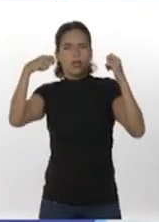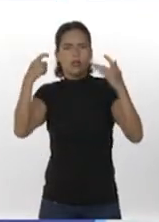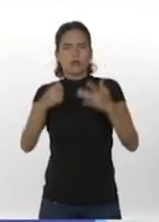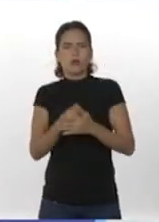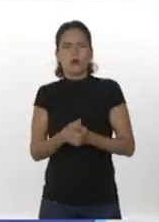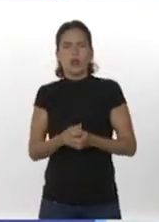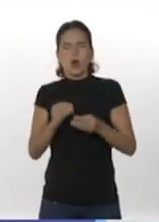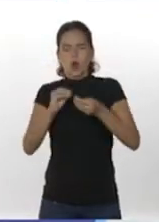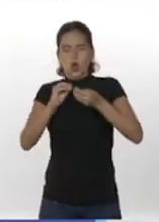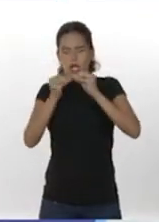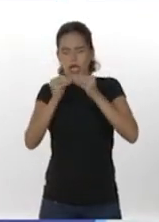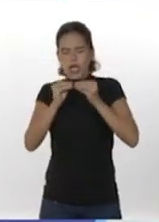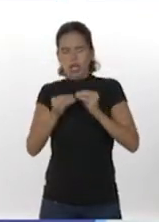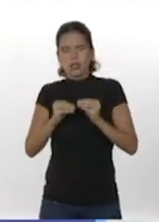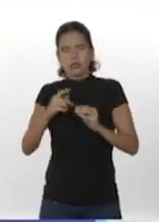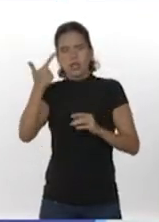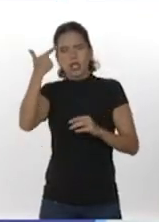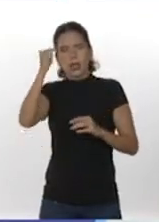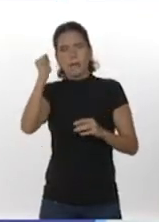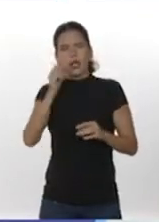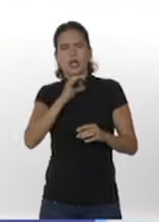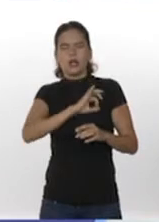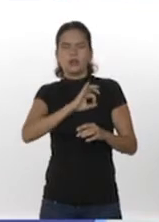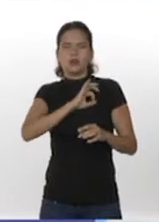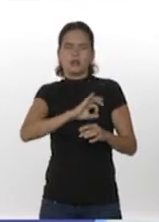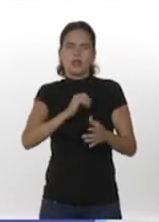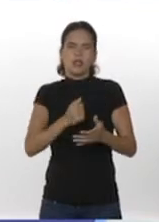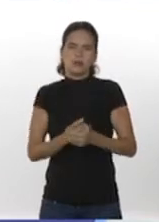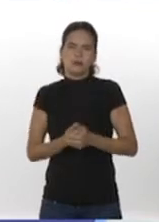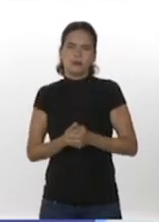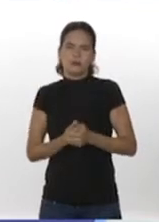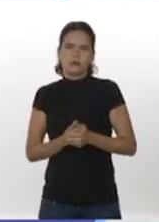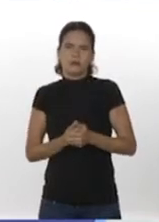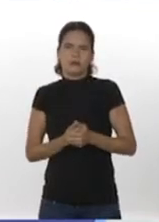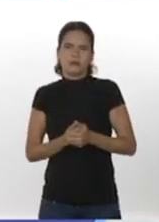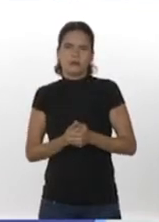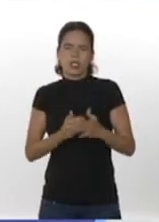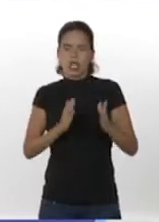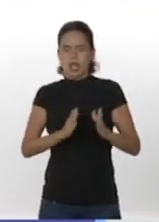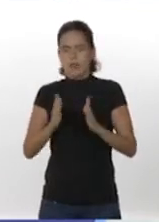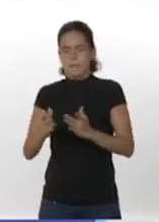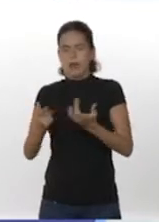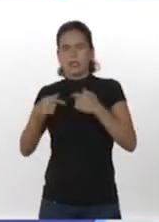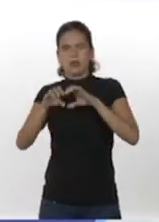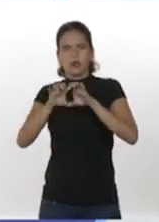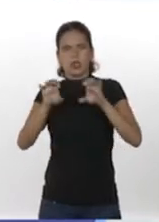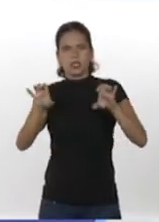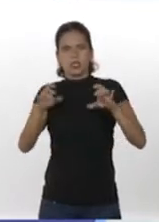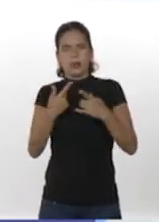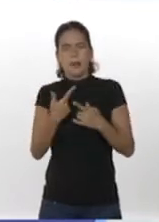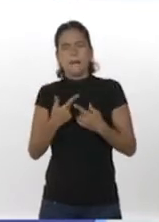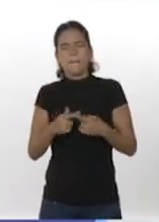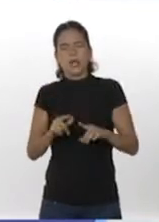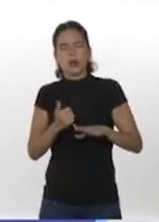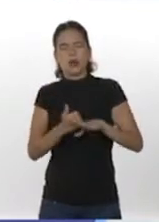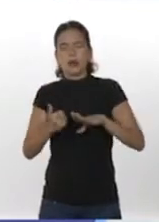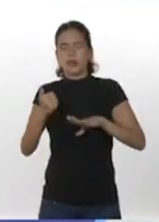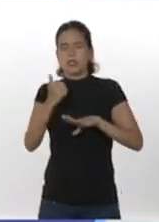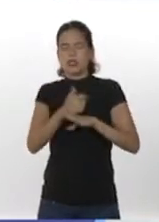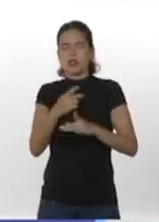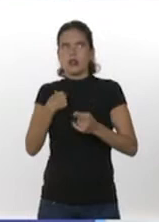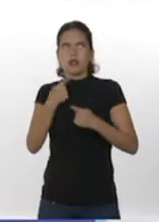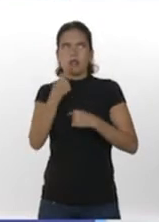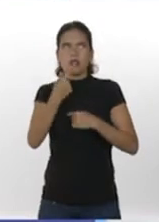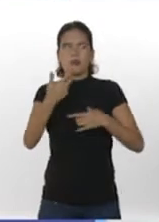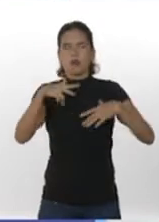son películas o creaciones para la sociedad en la parte educativa, pero en la mayoría,